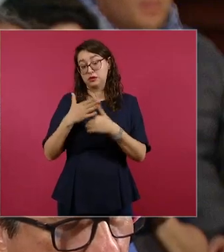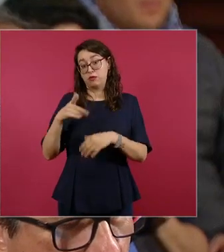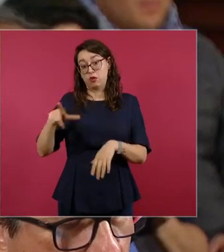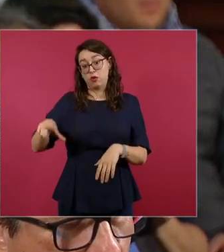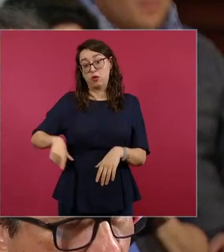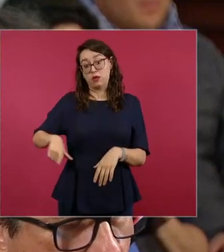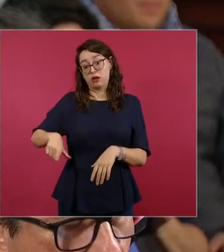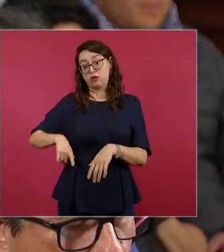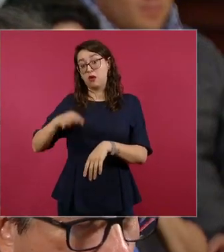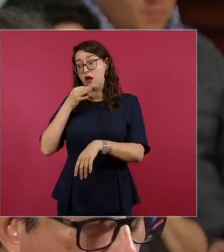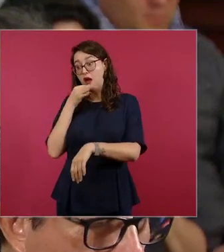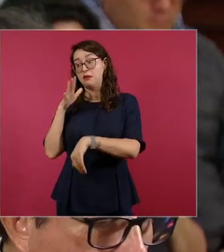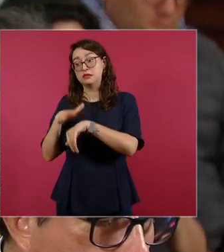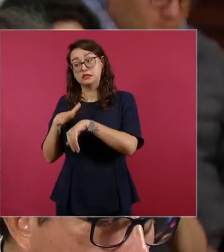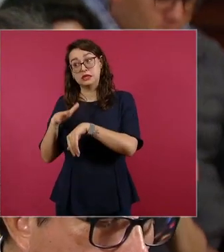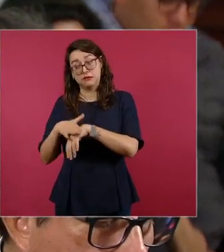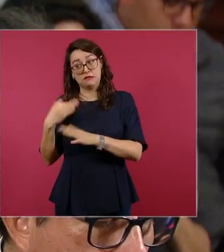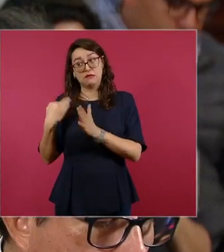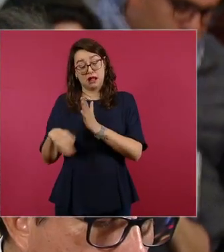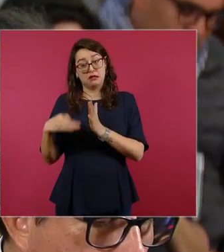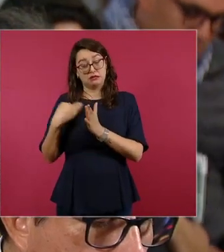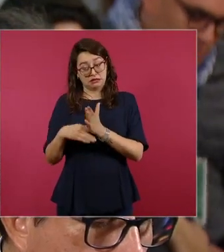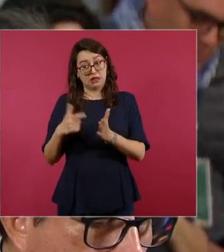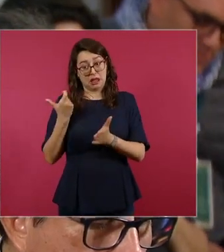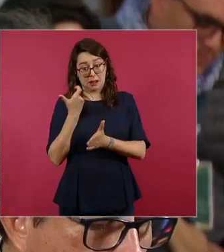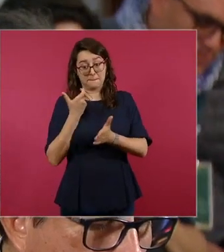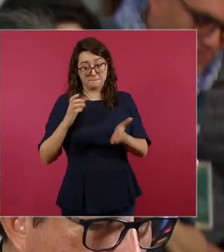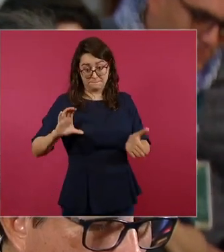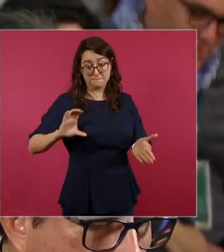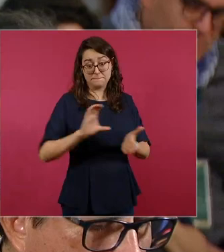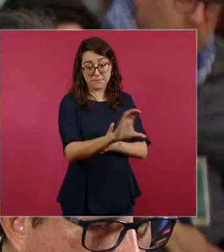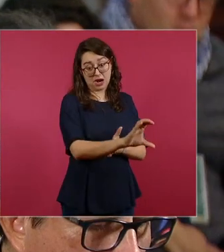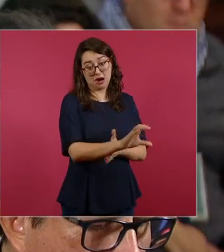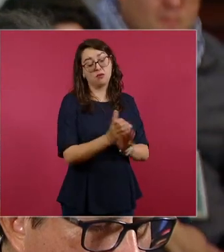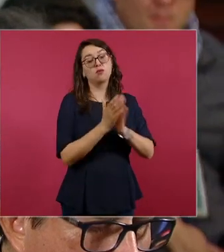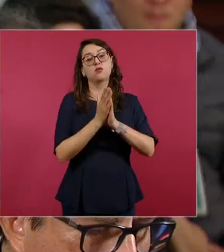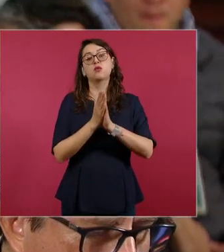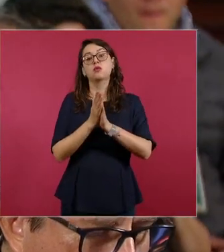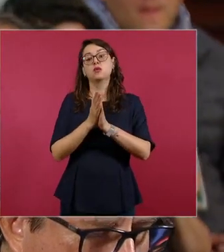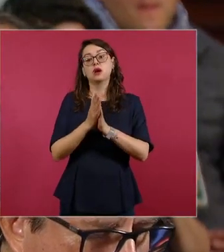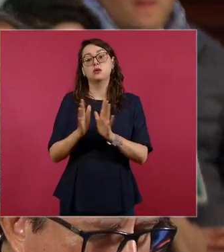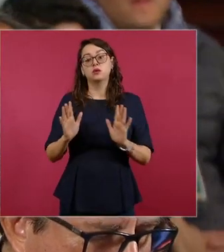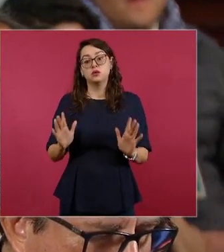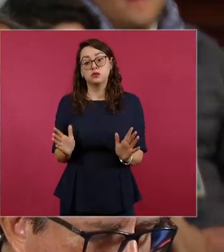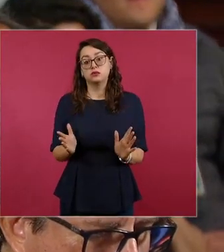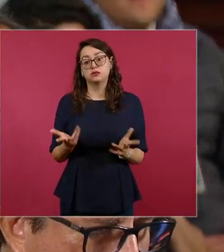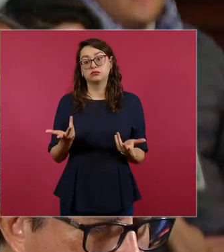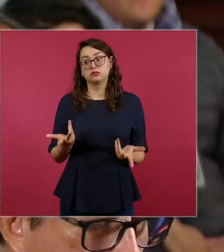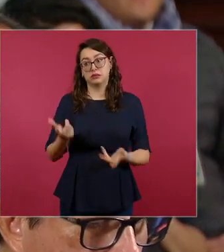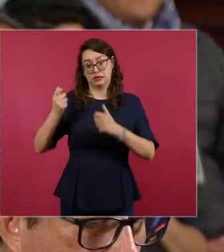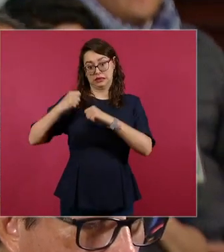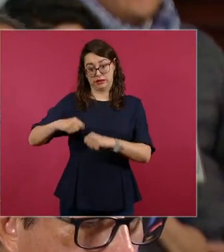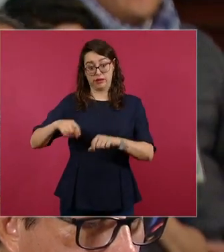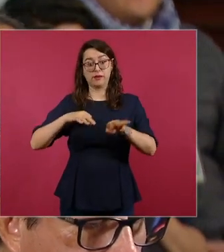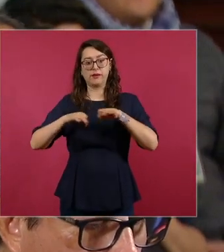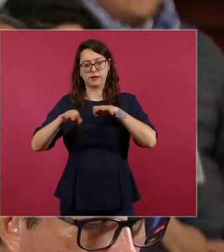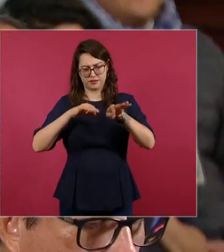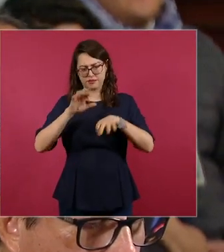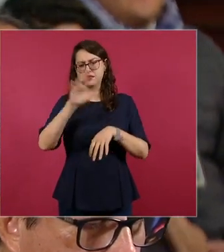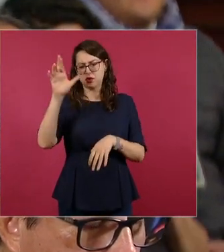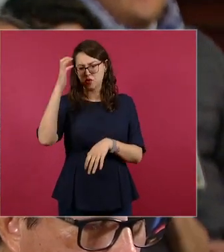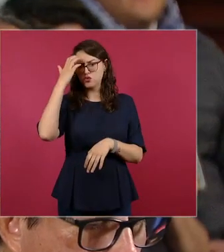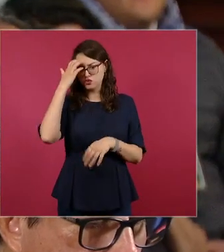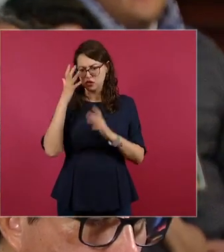porque nada más son 500 presidente que ya las autoridades laborales pues también hay que reconocerlo